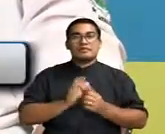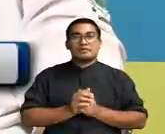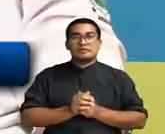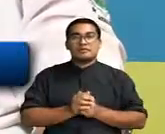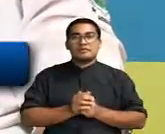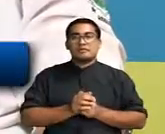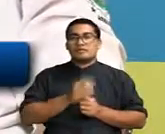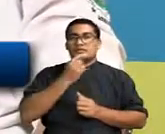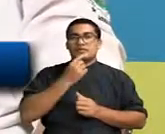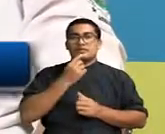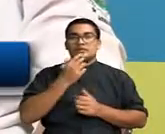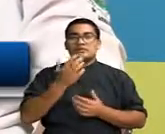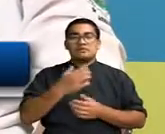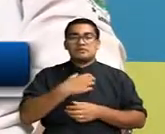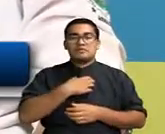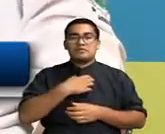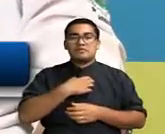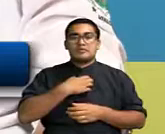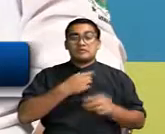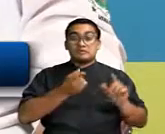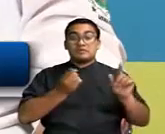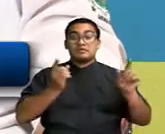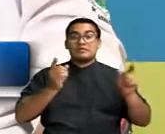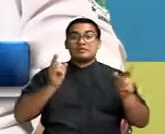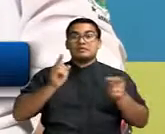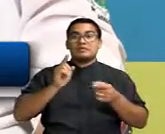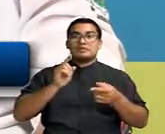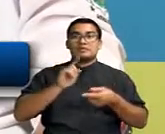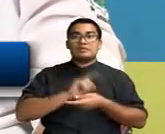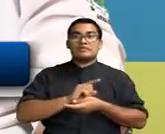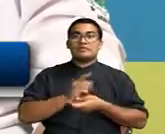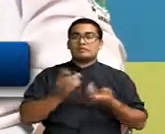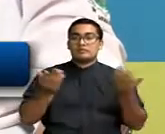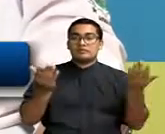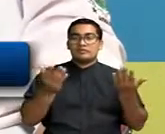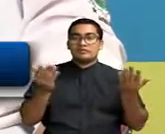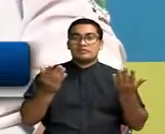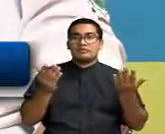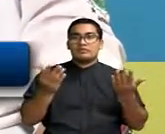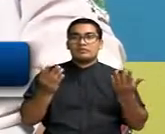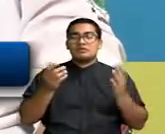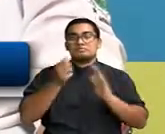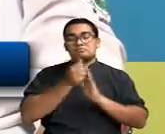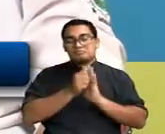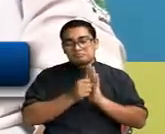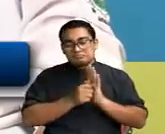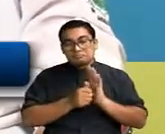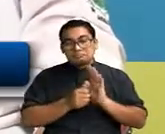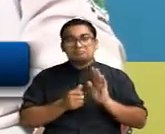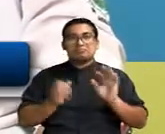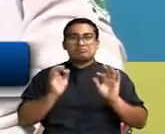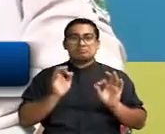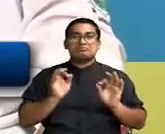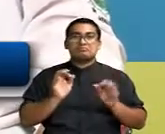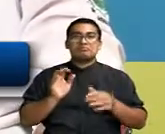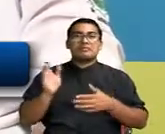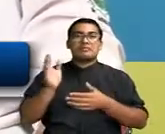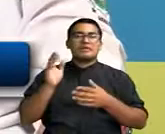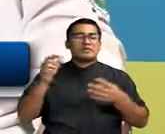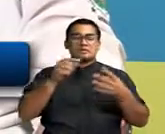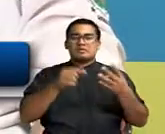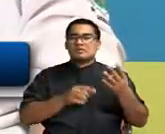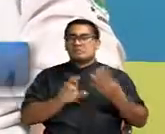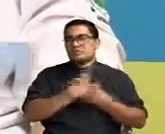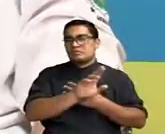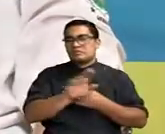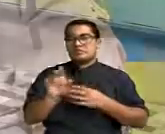cambios comportamentales de este tipo, de una depresión a una hipomanía. Los síntomas son los mismos.